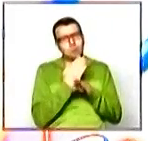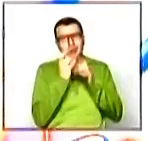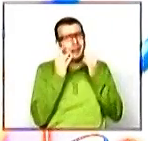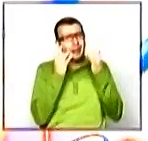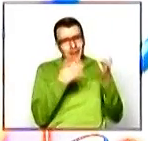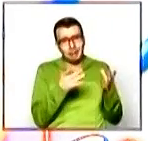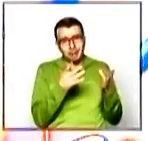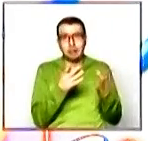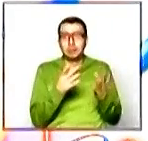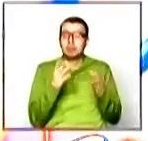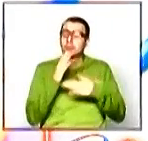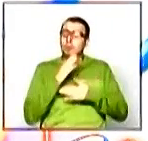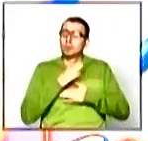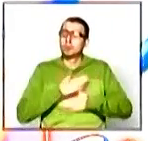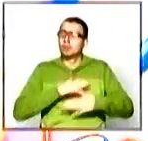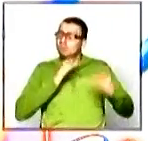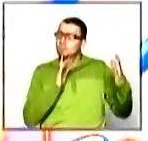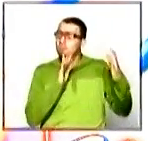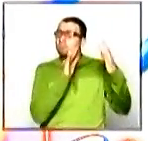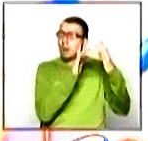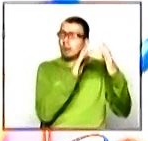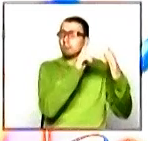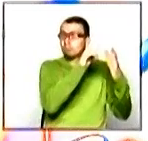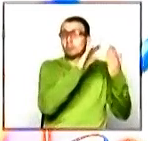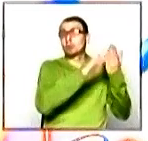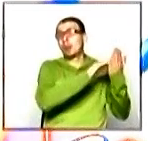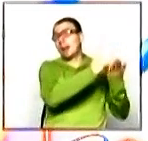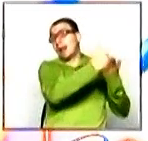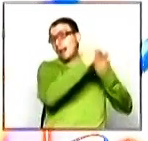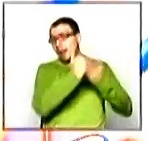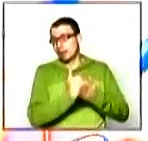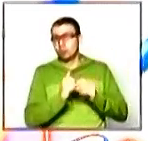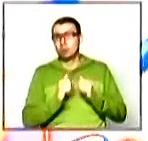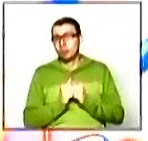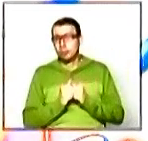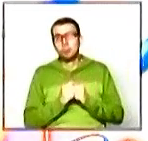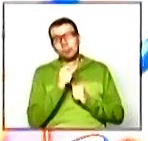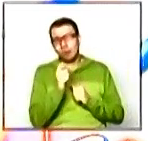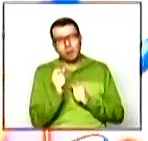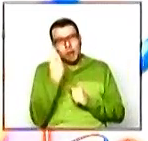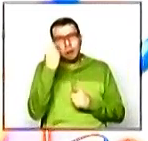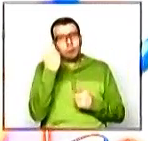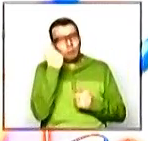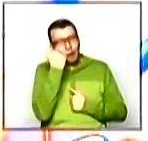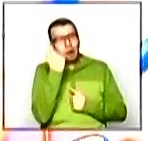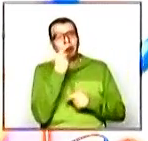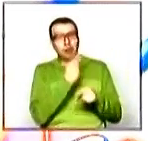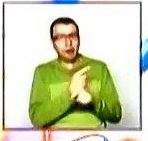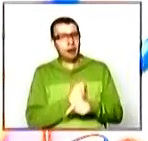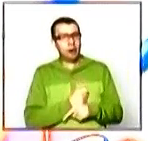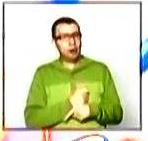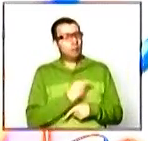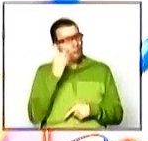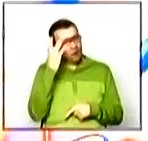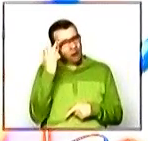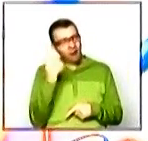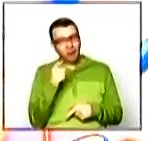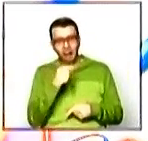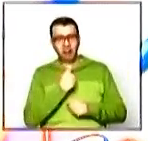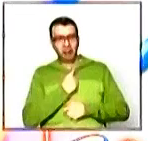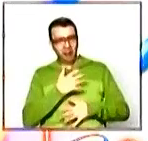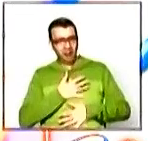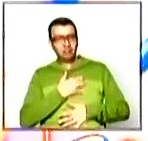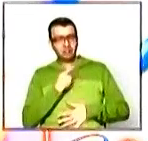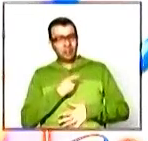en las que nos vemos envueltos y que desencadenan en algún momento, en alguna enfermedad, sucede porque nuestro alma establece